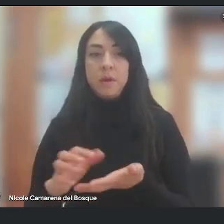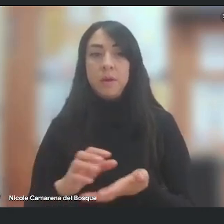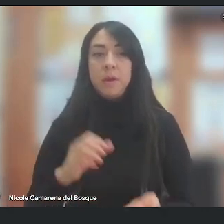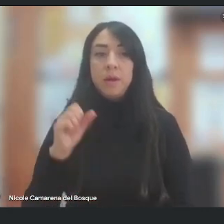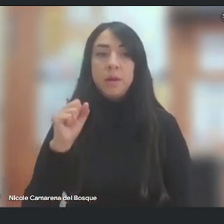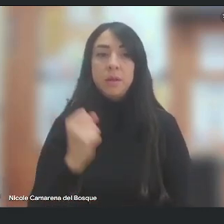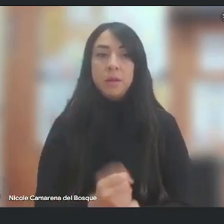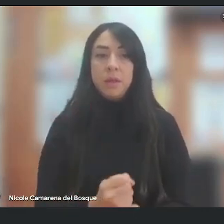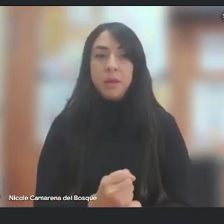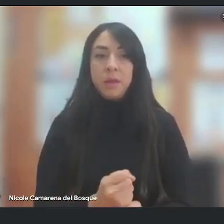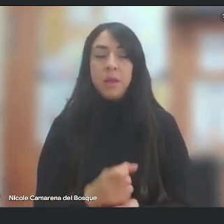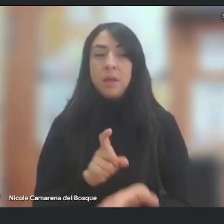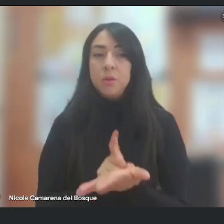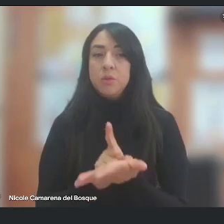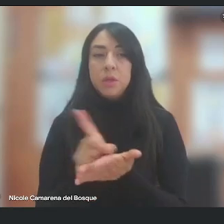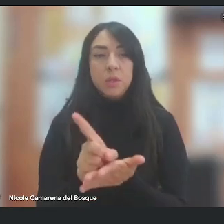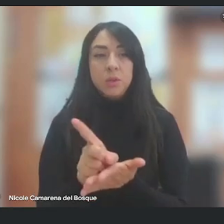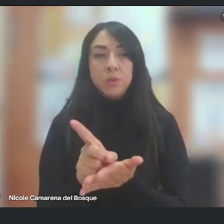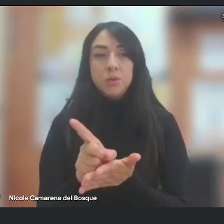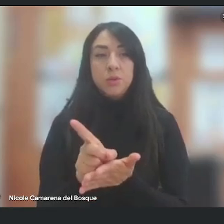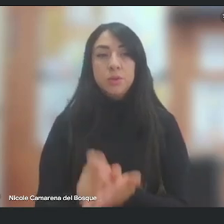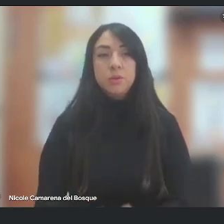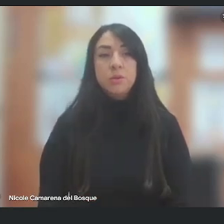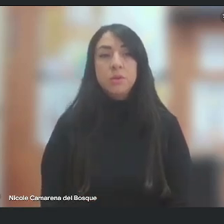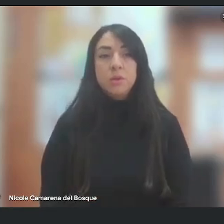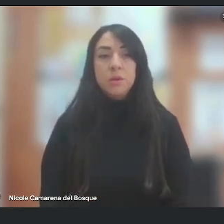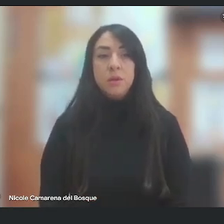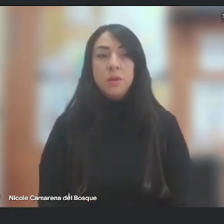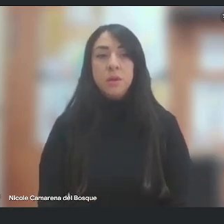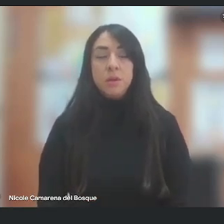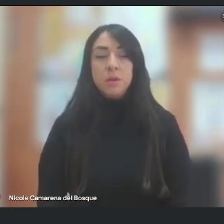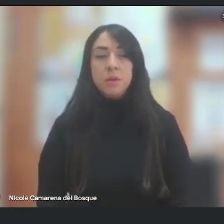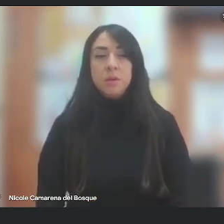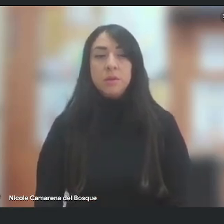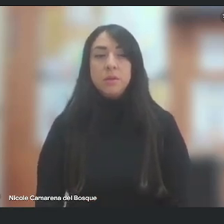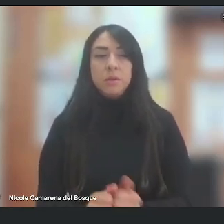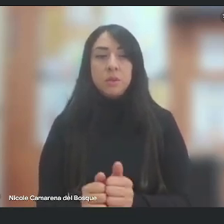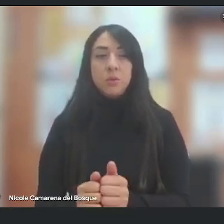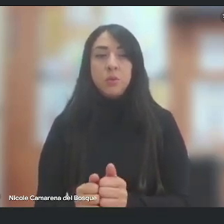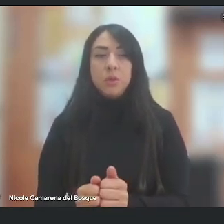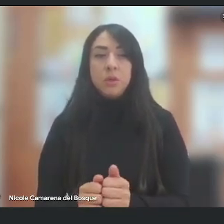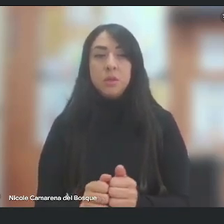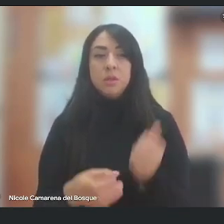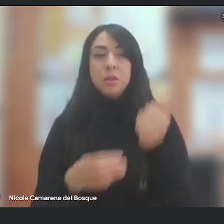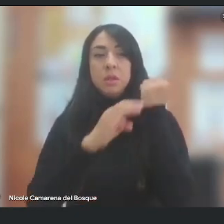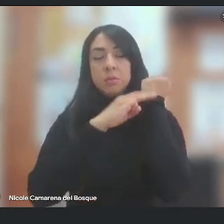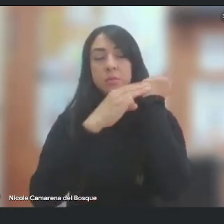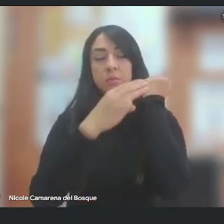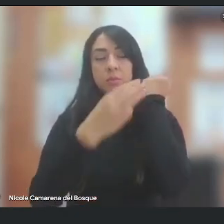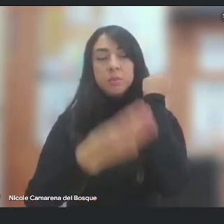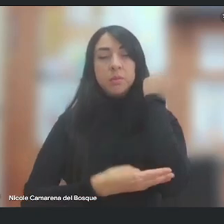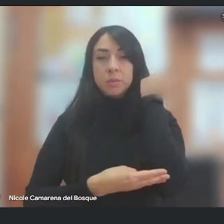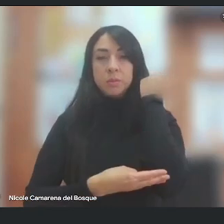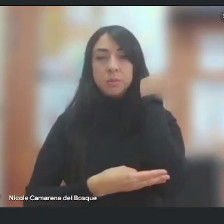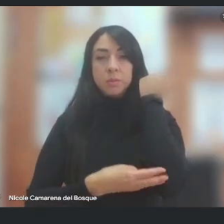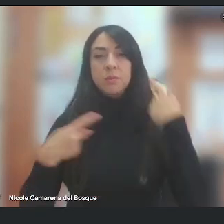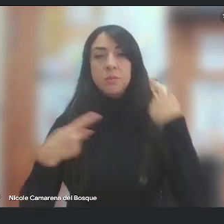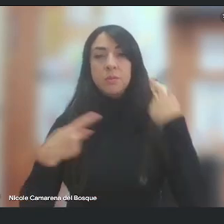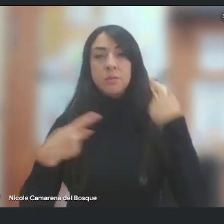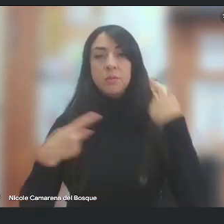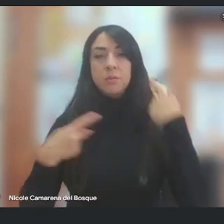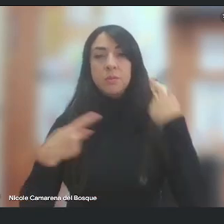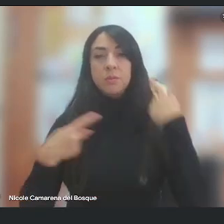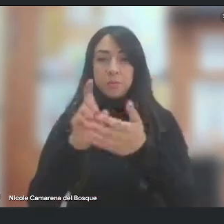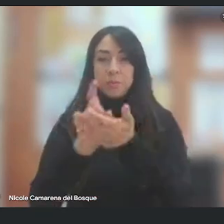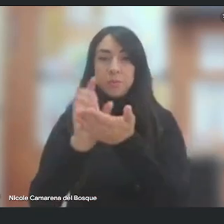al inicio. Vamos ahorita a enfocarlos un poquito más a personas con discapacidad y por qué es tan importante conocerla